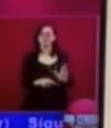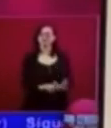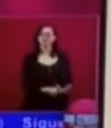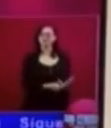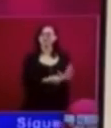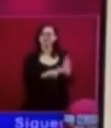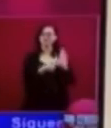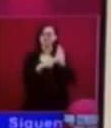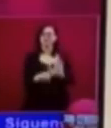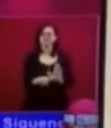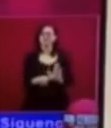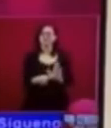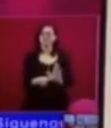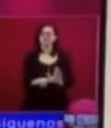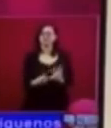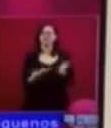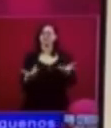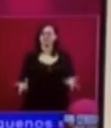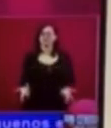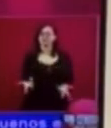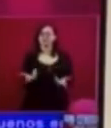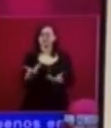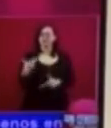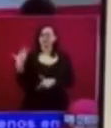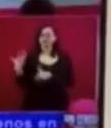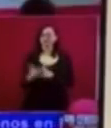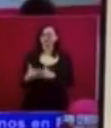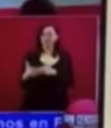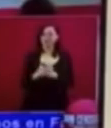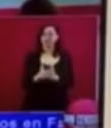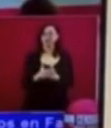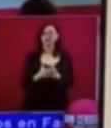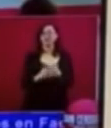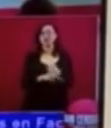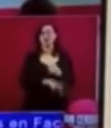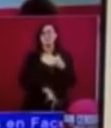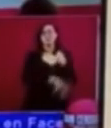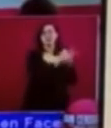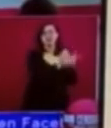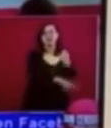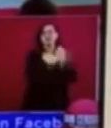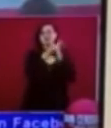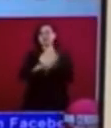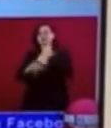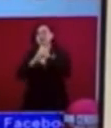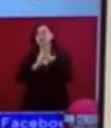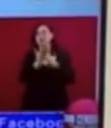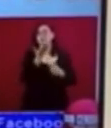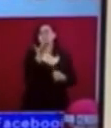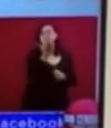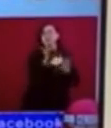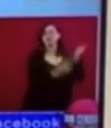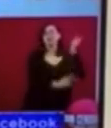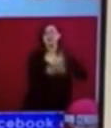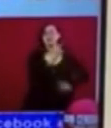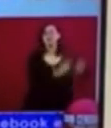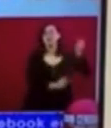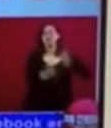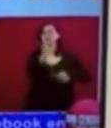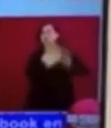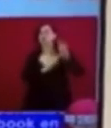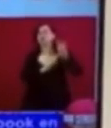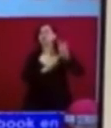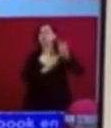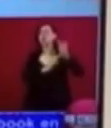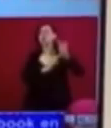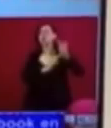quehacer para decir que no hay cheque en blanco y que ni trabajo para el gobierno, ni trabajo para Morena, ni trabajo